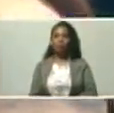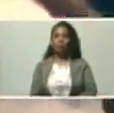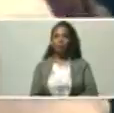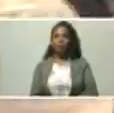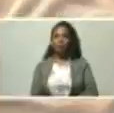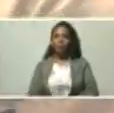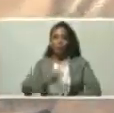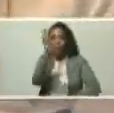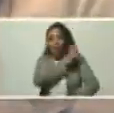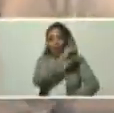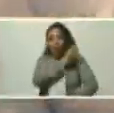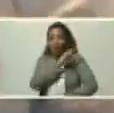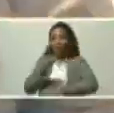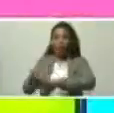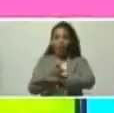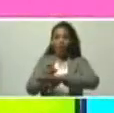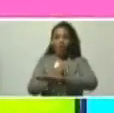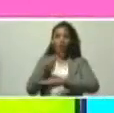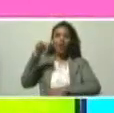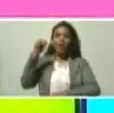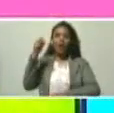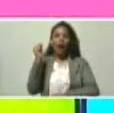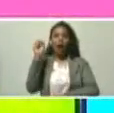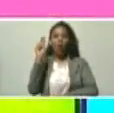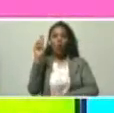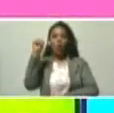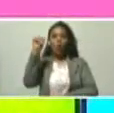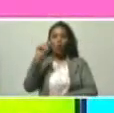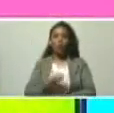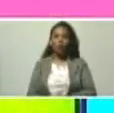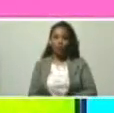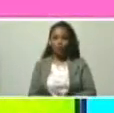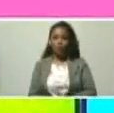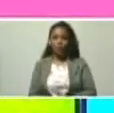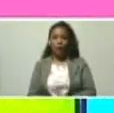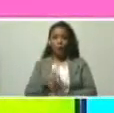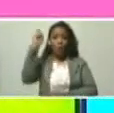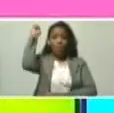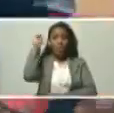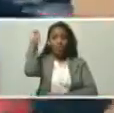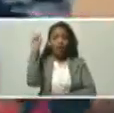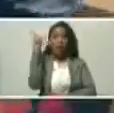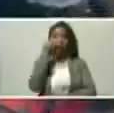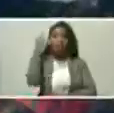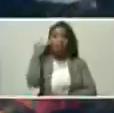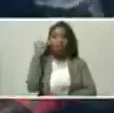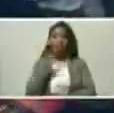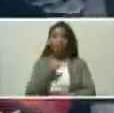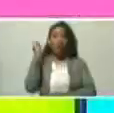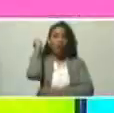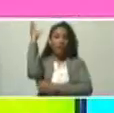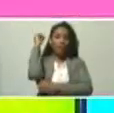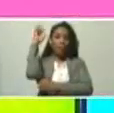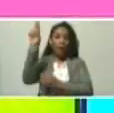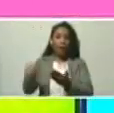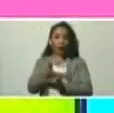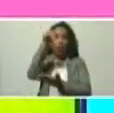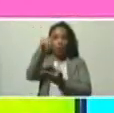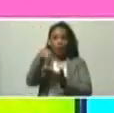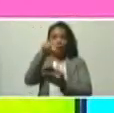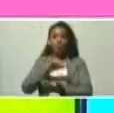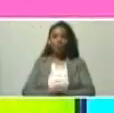al jefe de gobierno, Naúm Fernández, a los diputados y diputadas de la Asamblea Nacional,